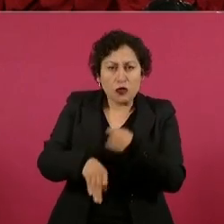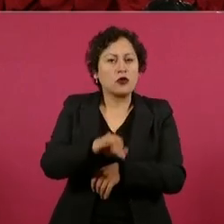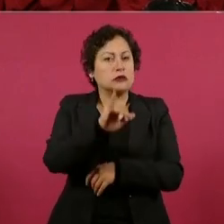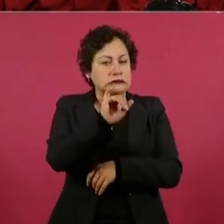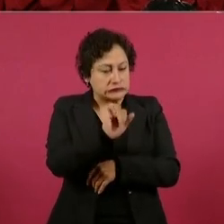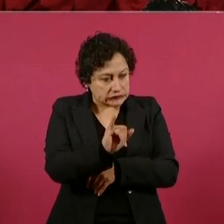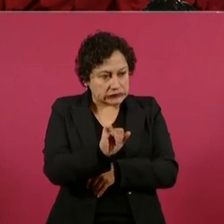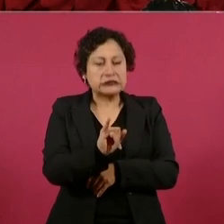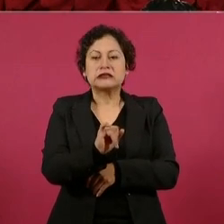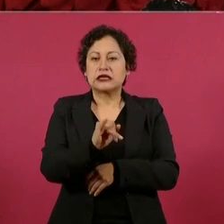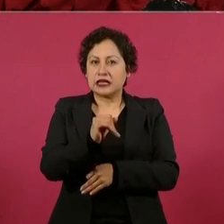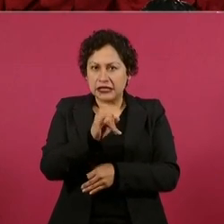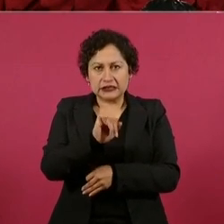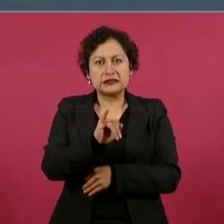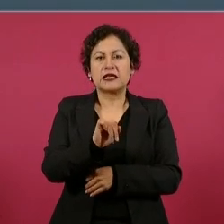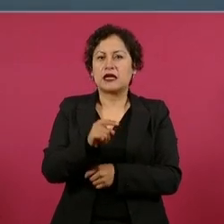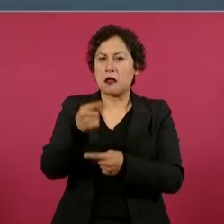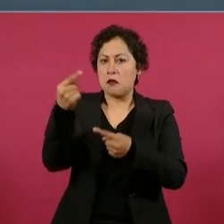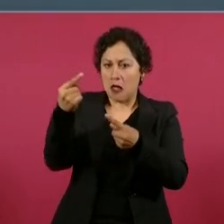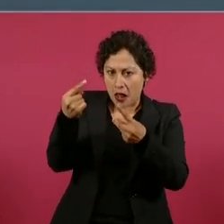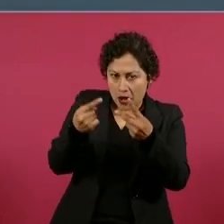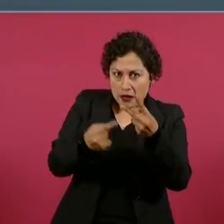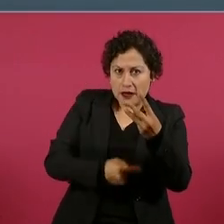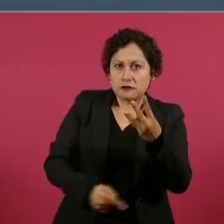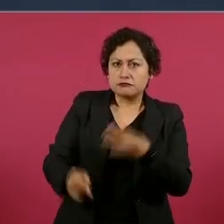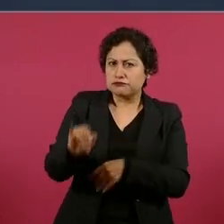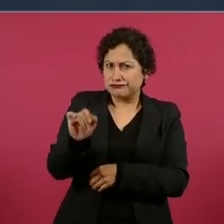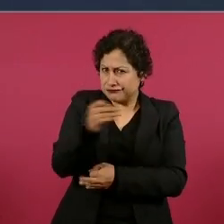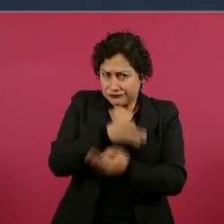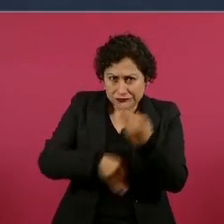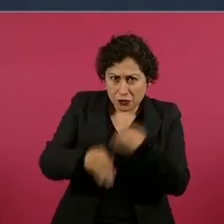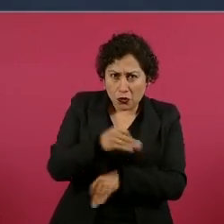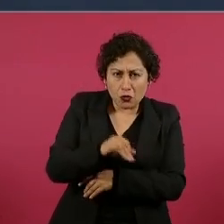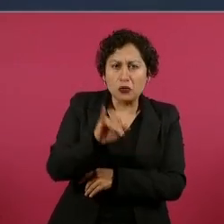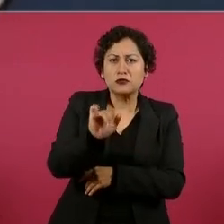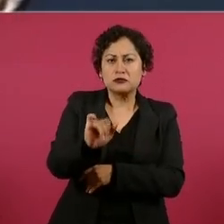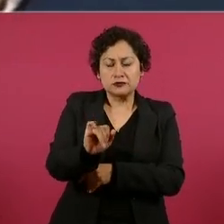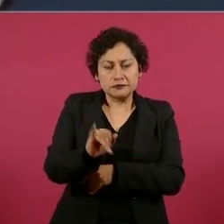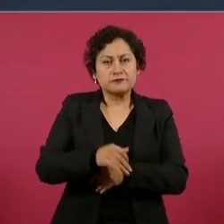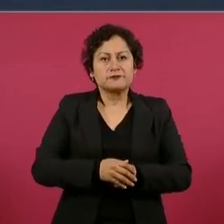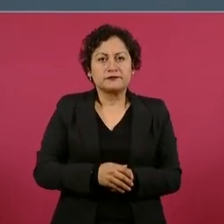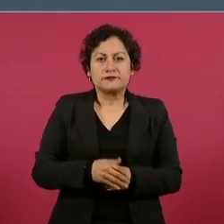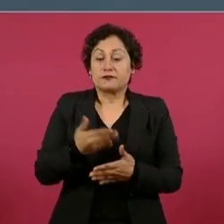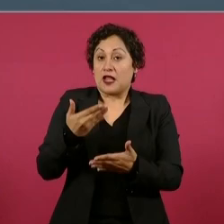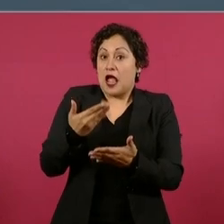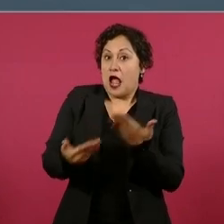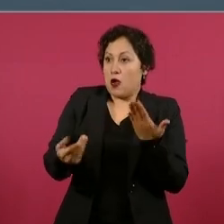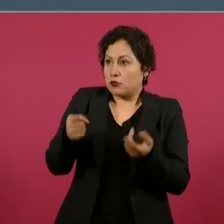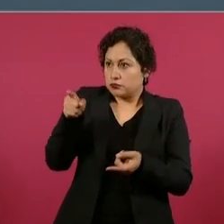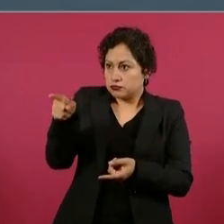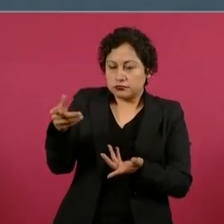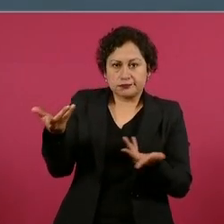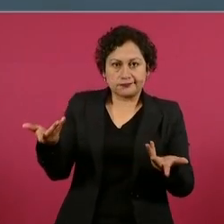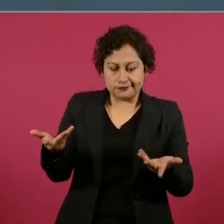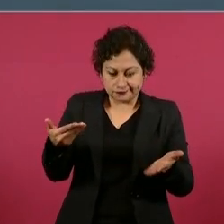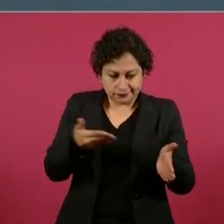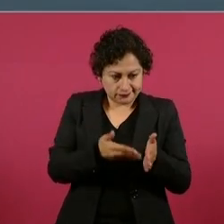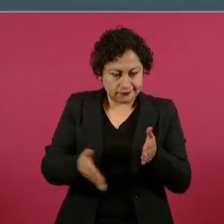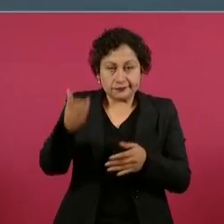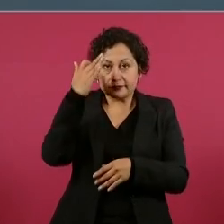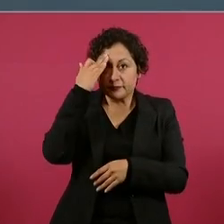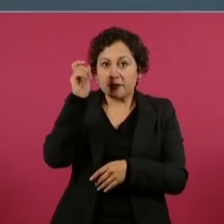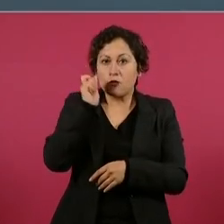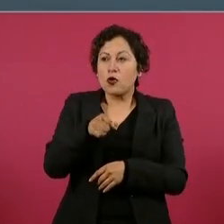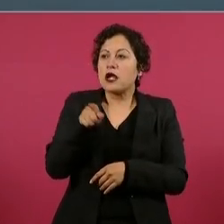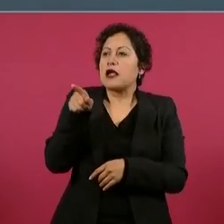así el paraje de San Juan, el así caso es. De Nico, los videos, etcétera. Y hoy llegamos a una situación, Andrés Manuel, en la que tu